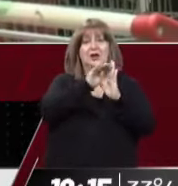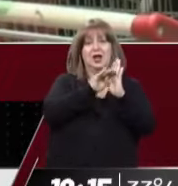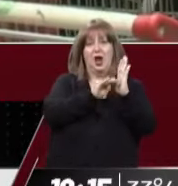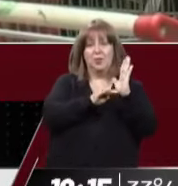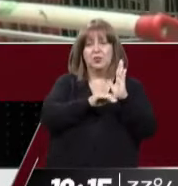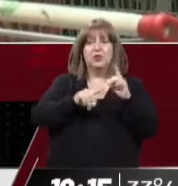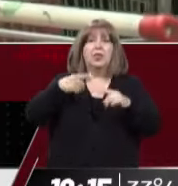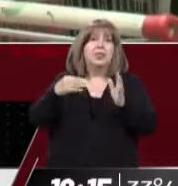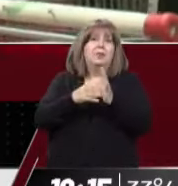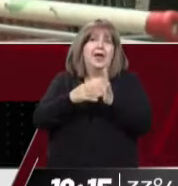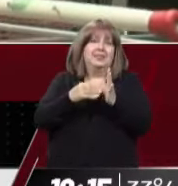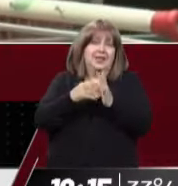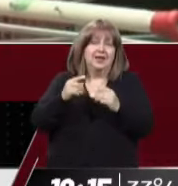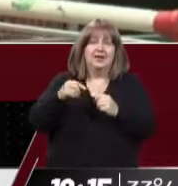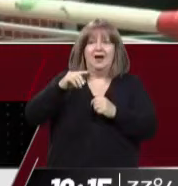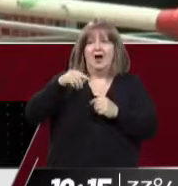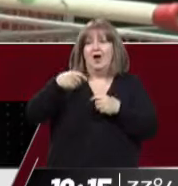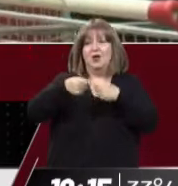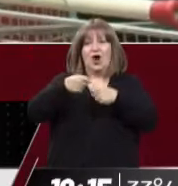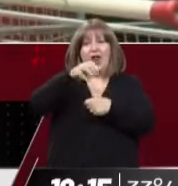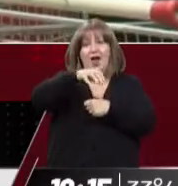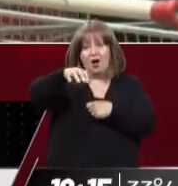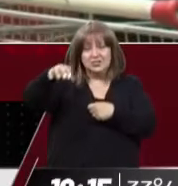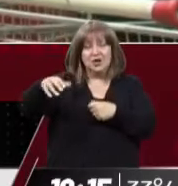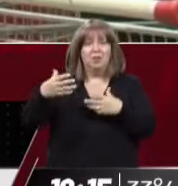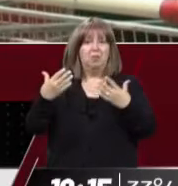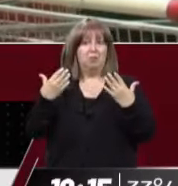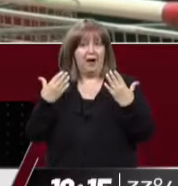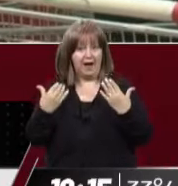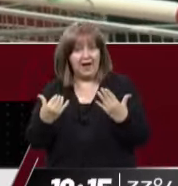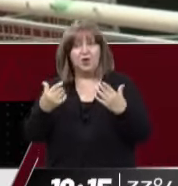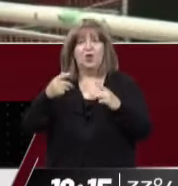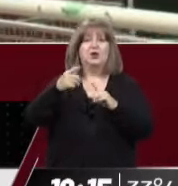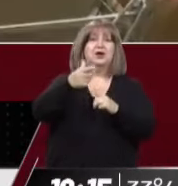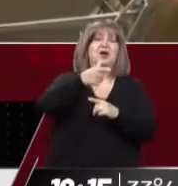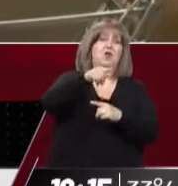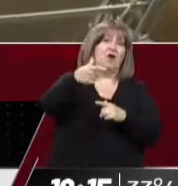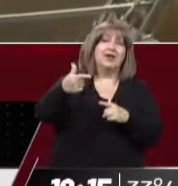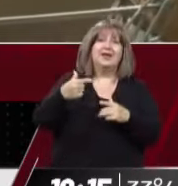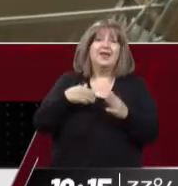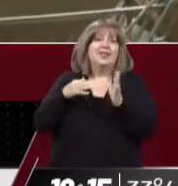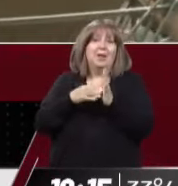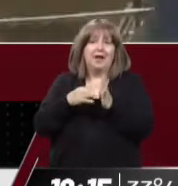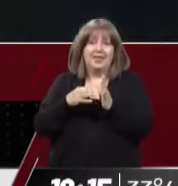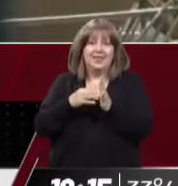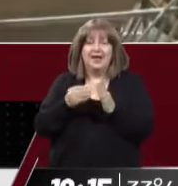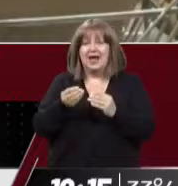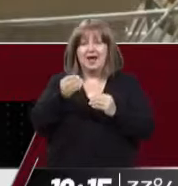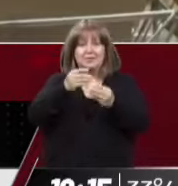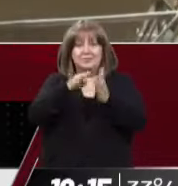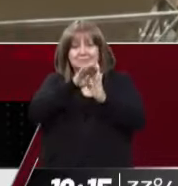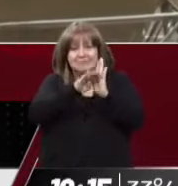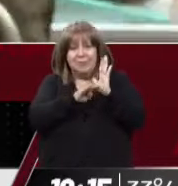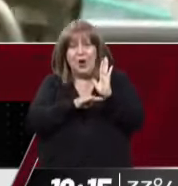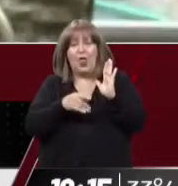no se consumen, entonces nosotros volcamos la dinámica de oferta a los productos que realmente se consumen en la zona. Entonces es por eso que estamos trabajando con estas listas. No